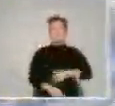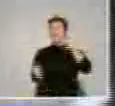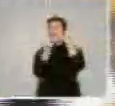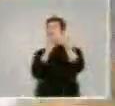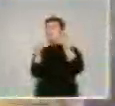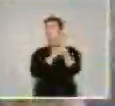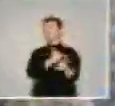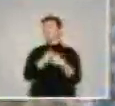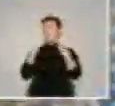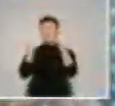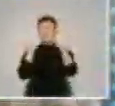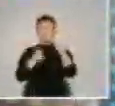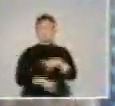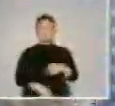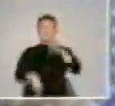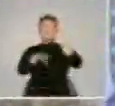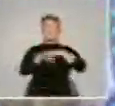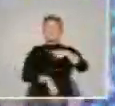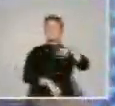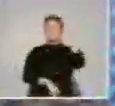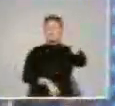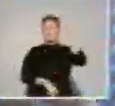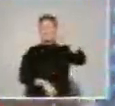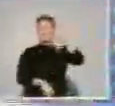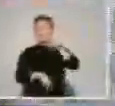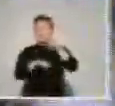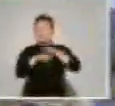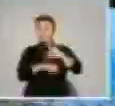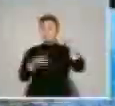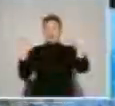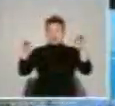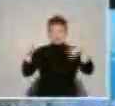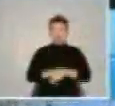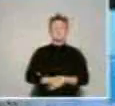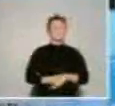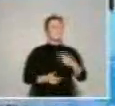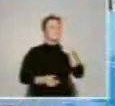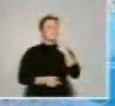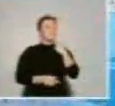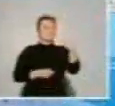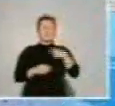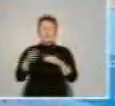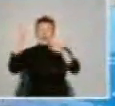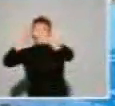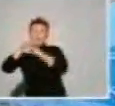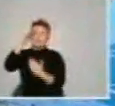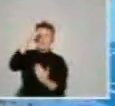hacías, fue ya no quien disparó. Ingreso hoy de la noche al